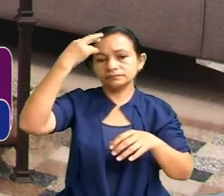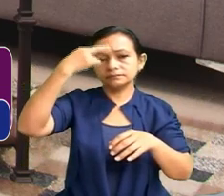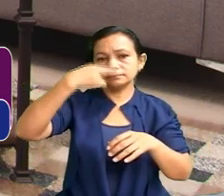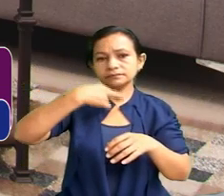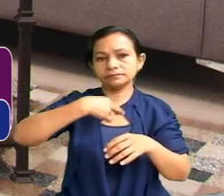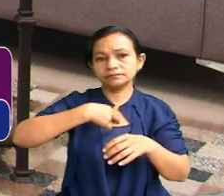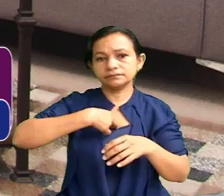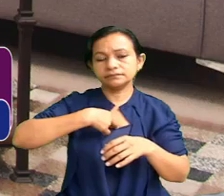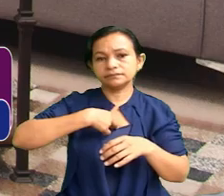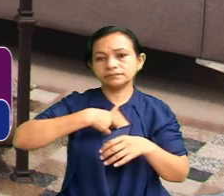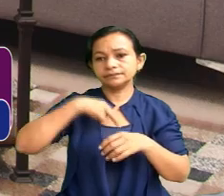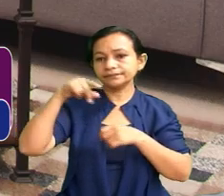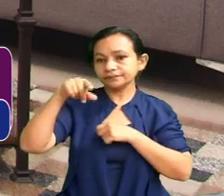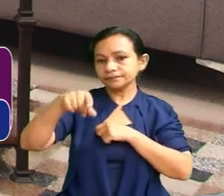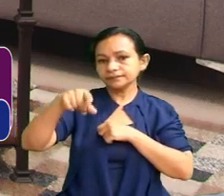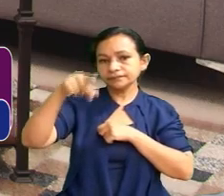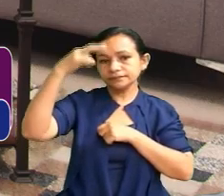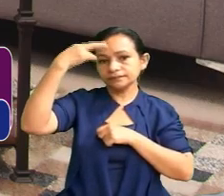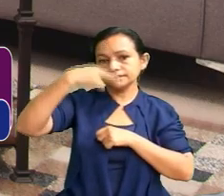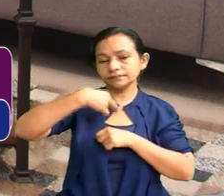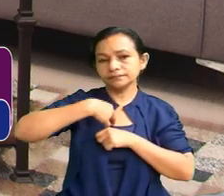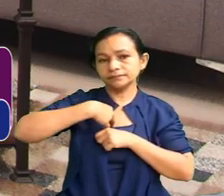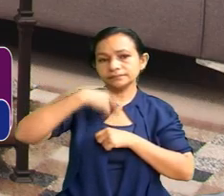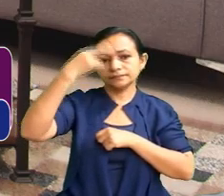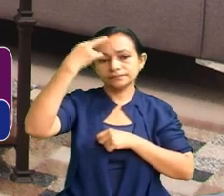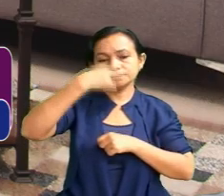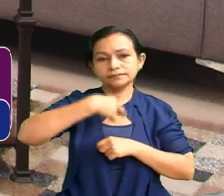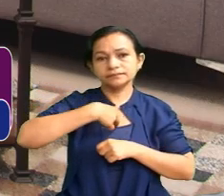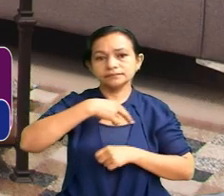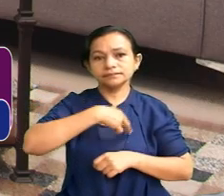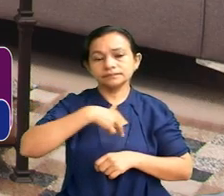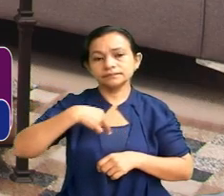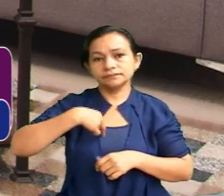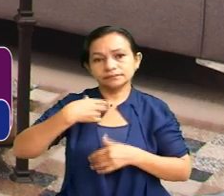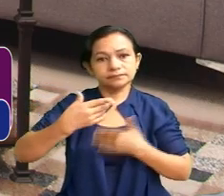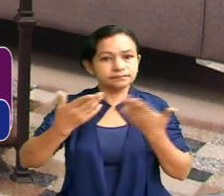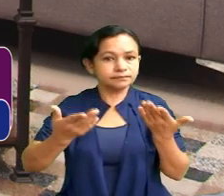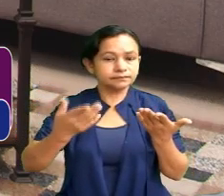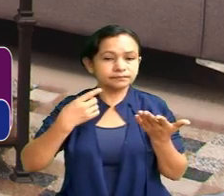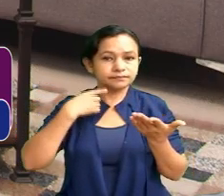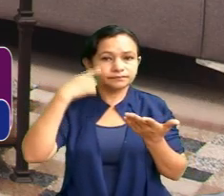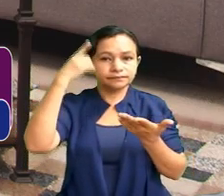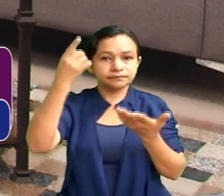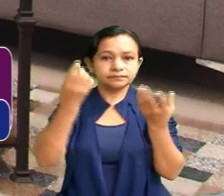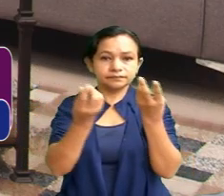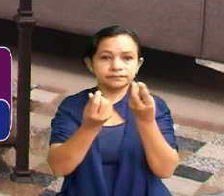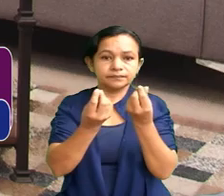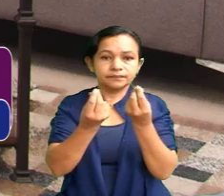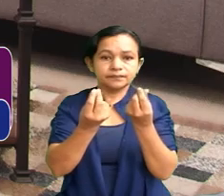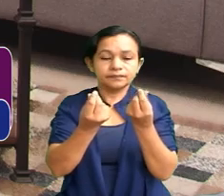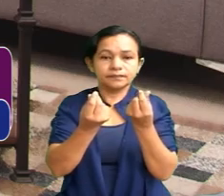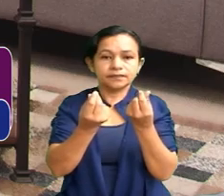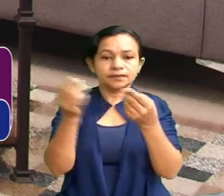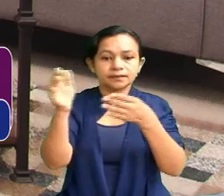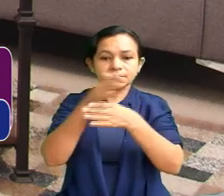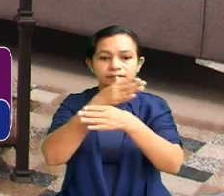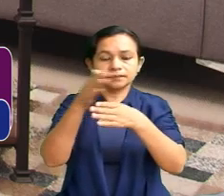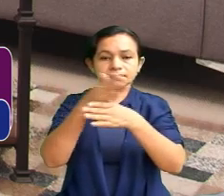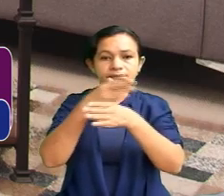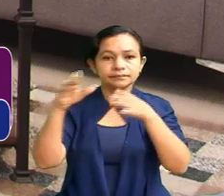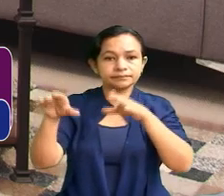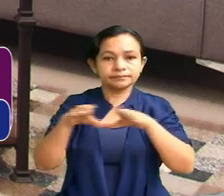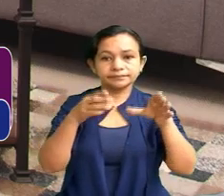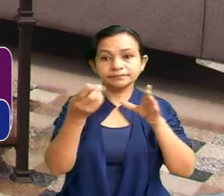ellos no verdad como parte de su esfuerzo sigue su quehacer de su desarrollo económico alrededor de diferentes actividades de